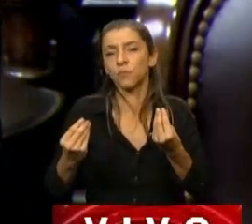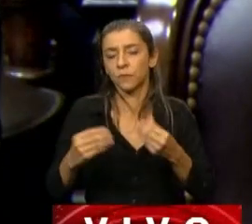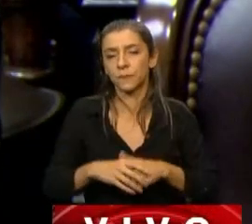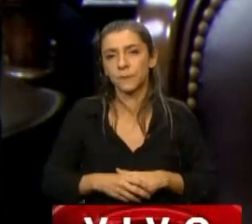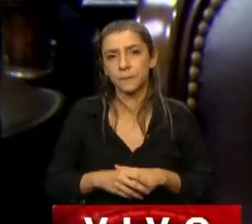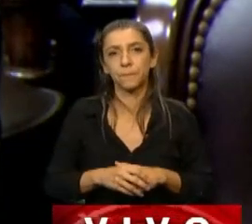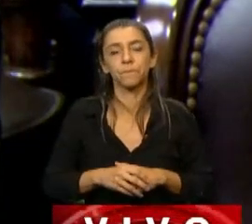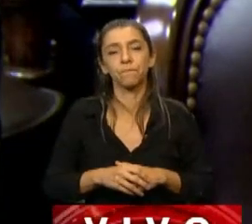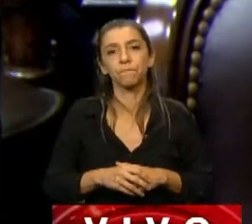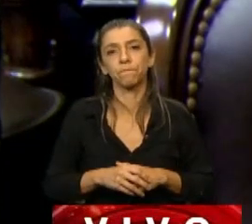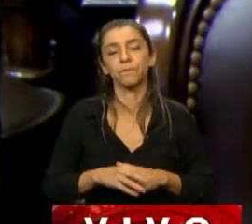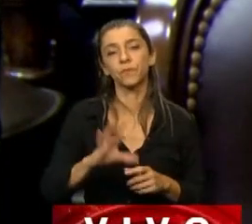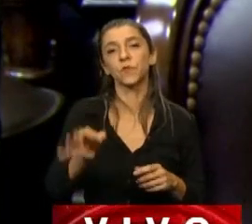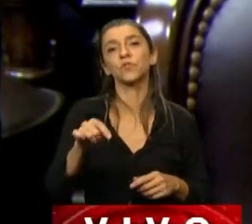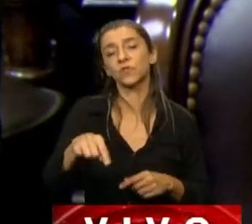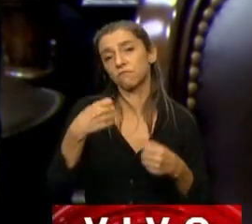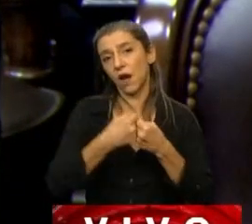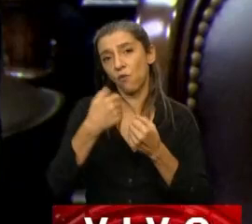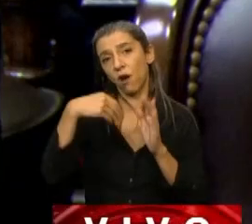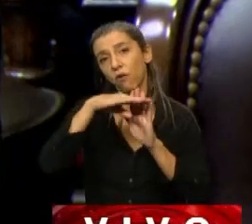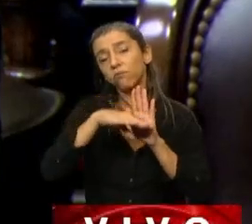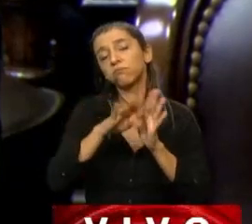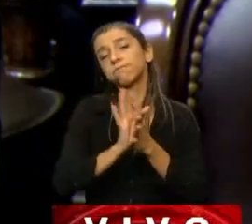Creo que este acuerdo es el resultado de una estrategia de negociación